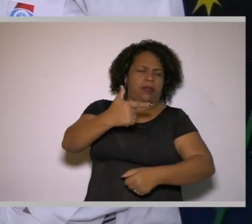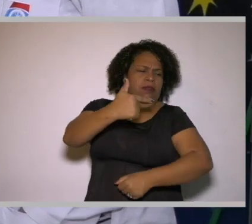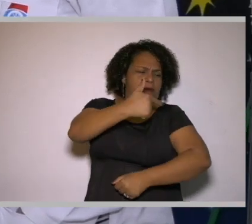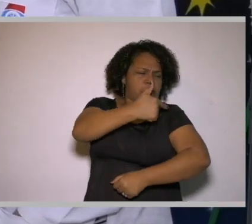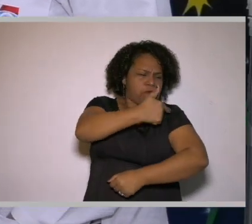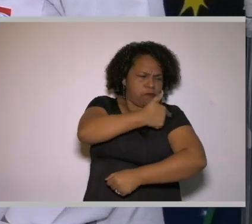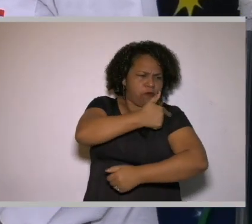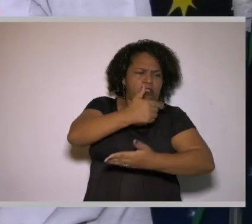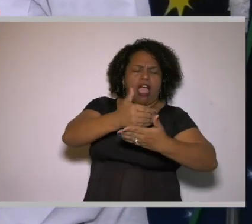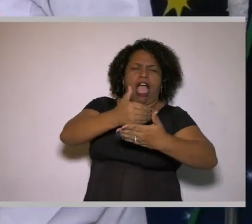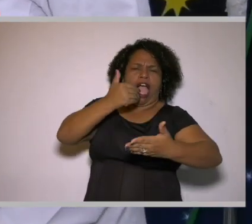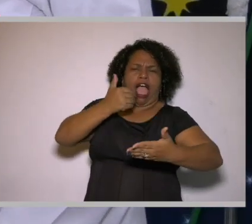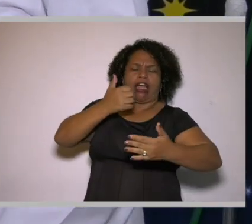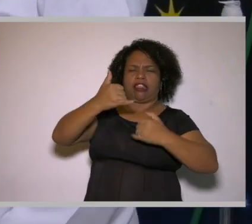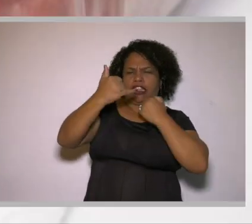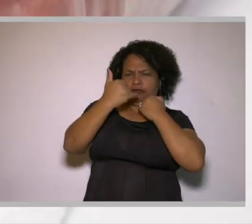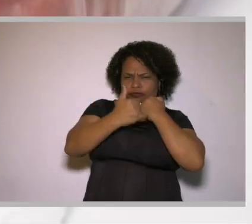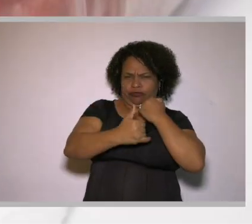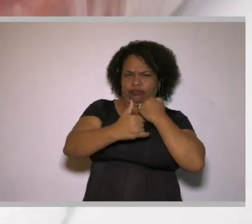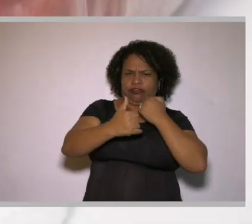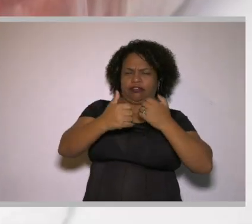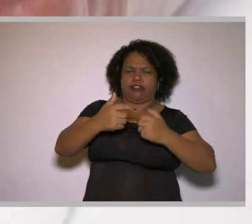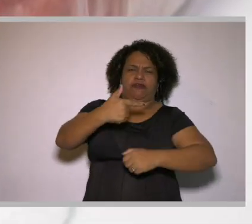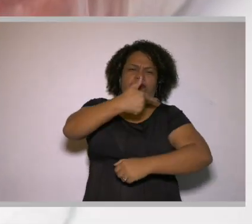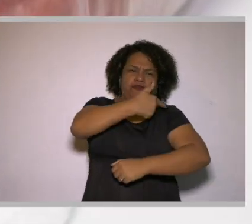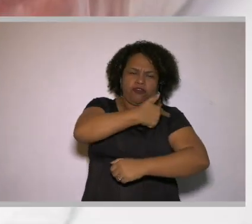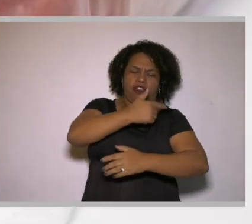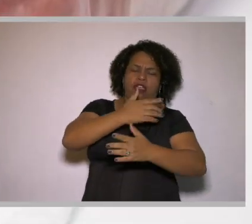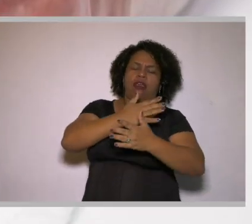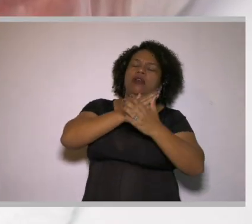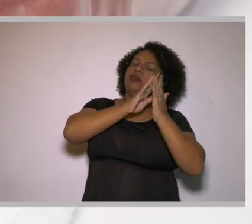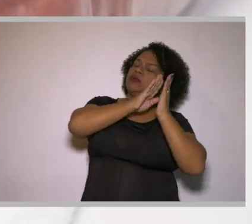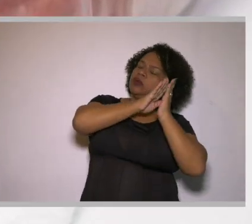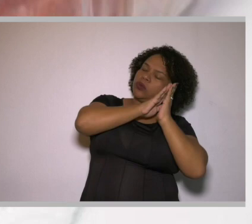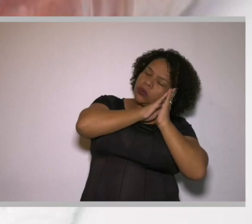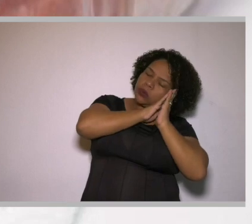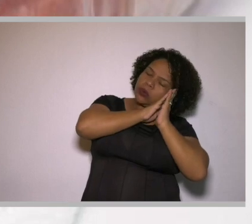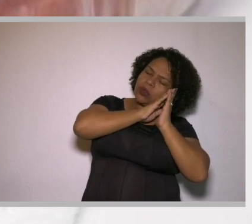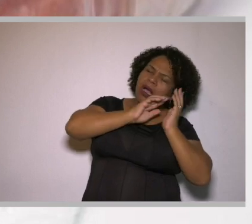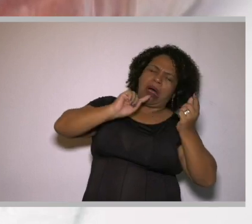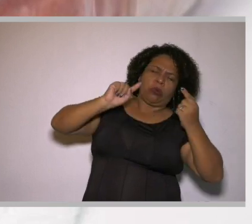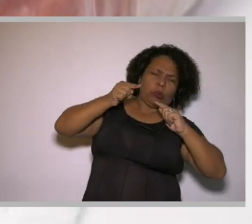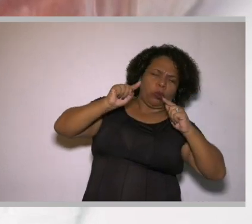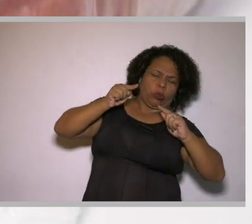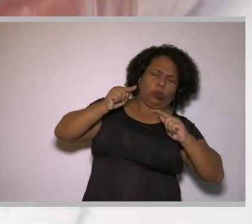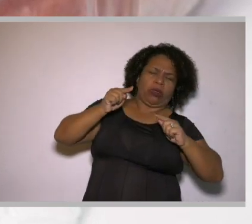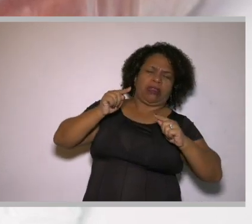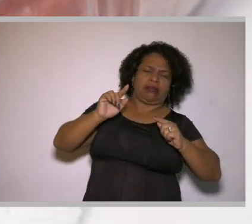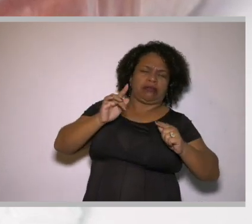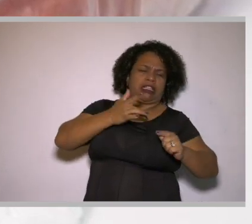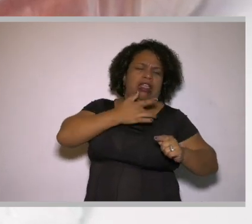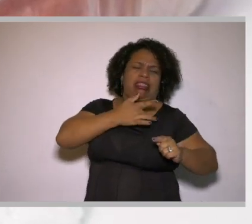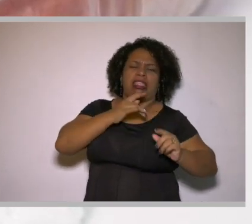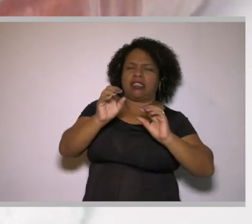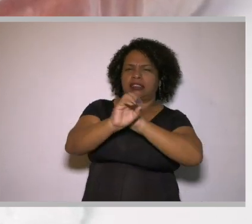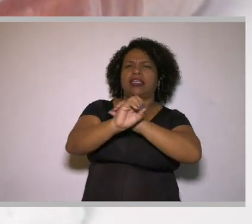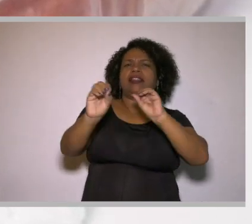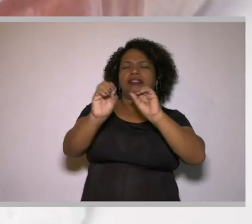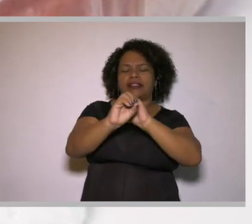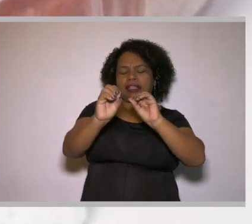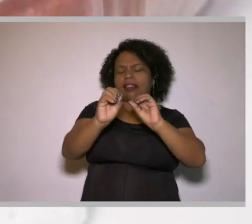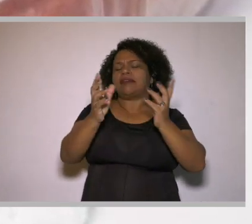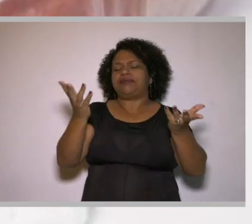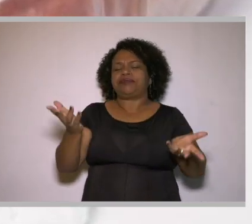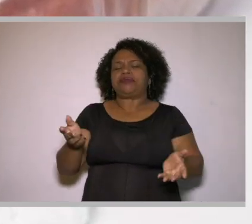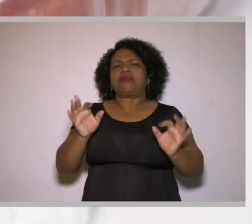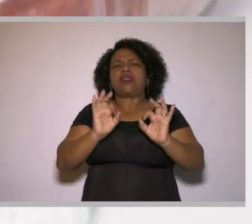padres conozcan los procedimientos que se le hace a un niño. Sobre todo, ese primer encuentro del familiar, de los padres,